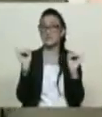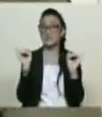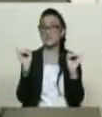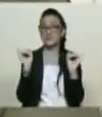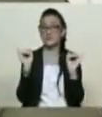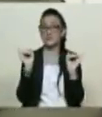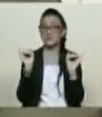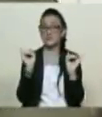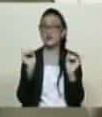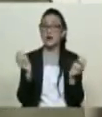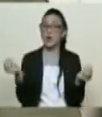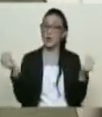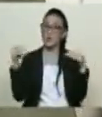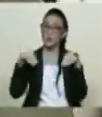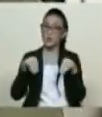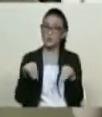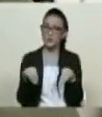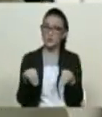hacemos